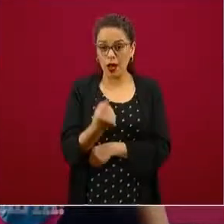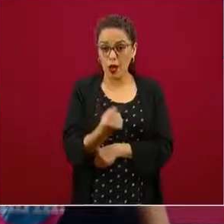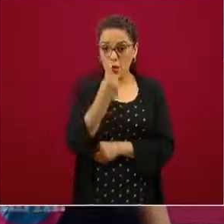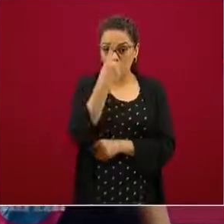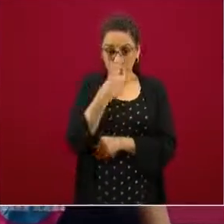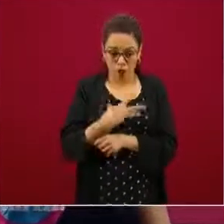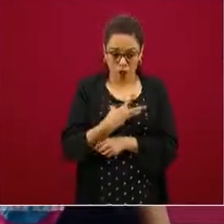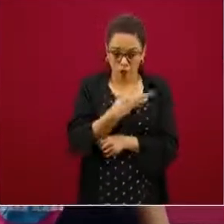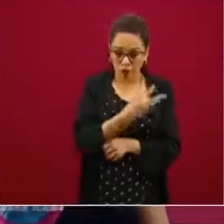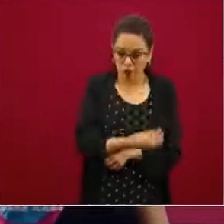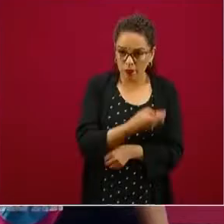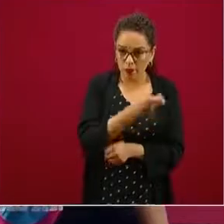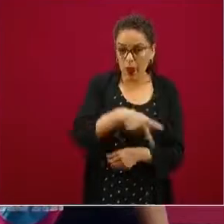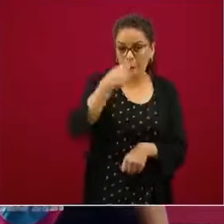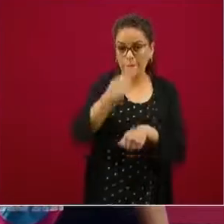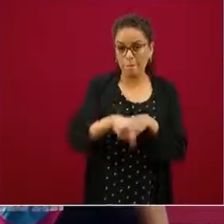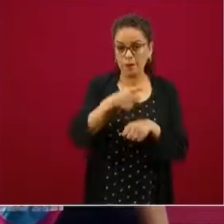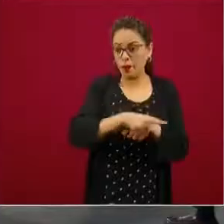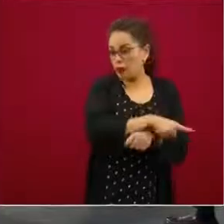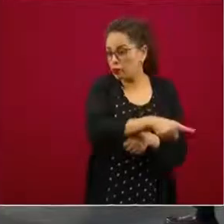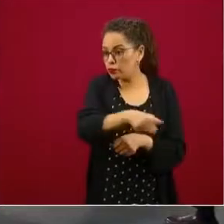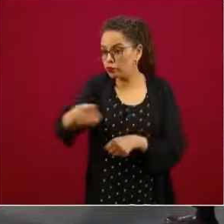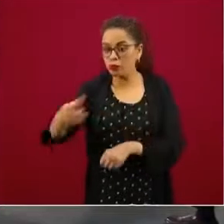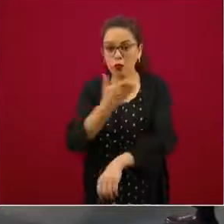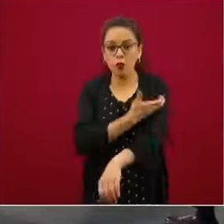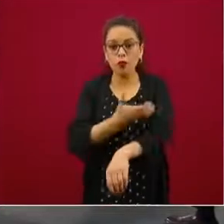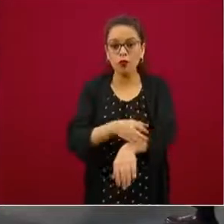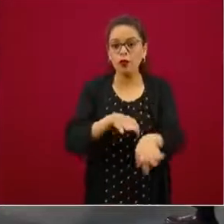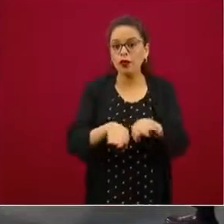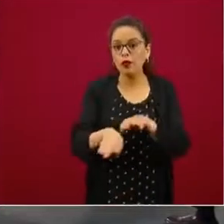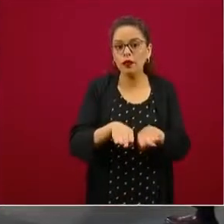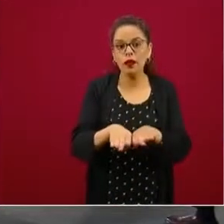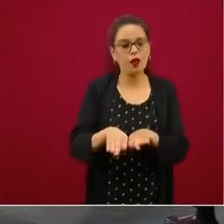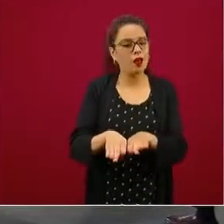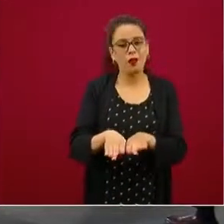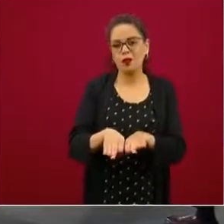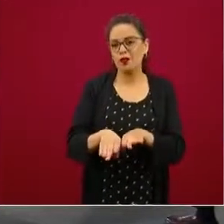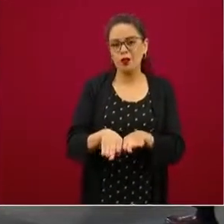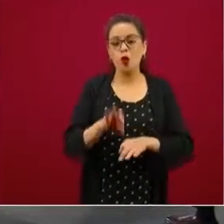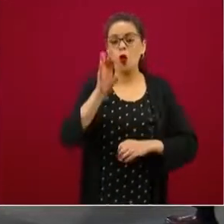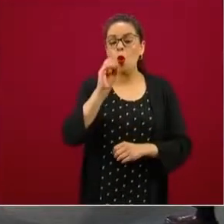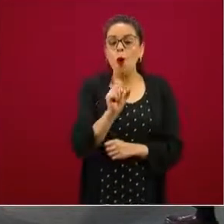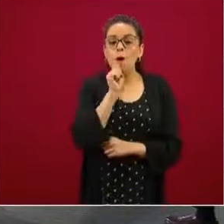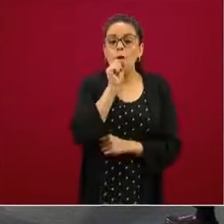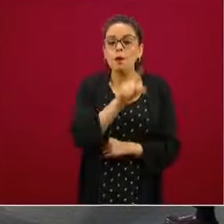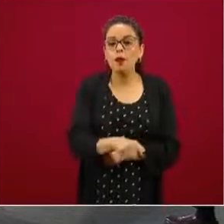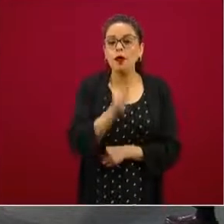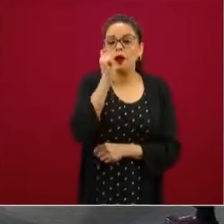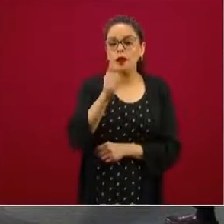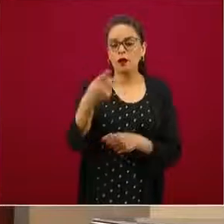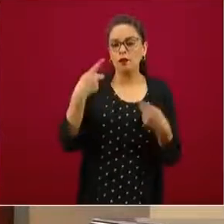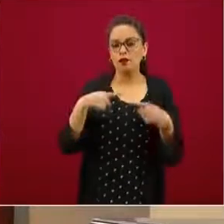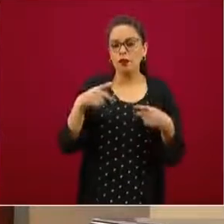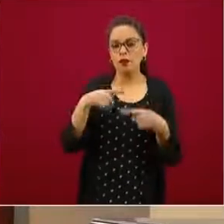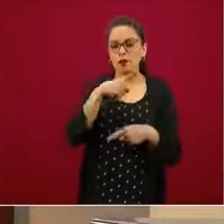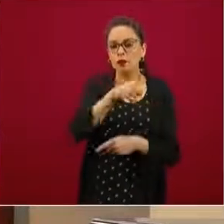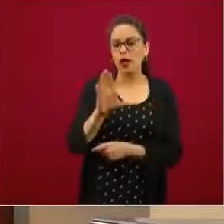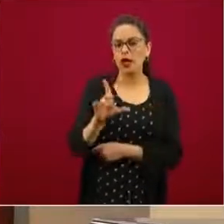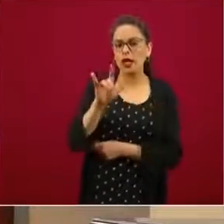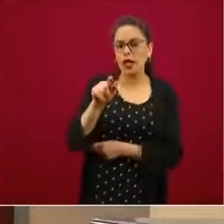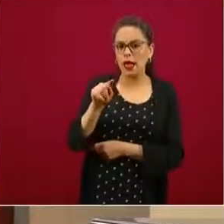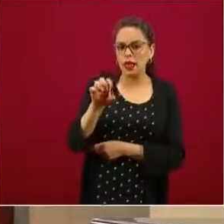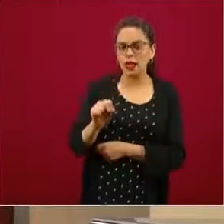un riesgo para el resto de los trabajadores en un espacio laboral o para los propios clientes o los proveedores o con cualquier persona que se